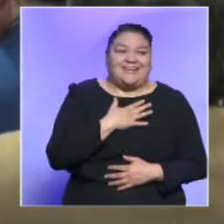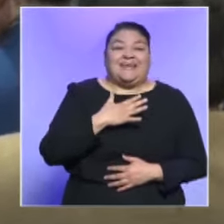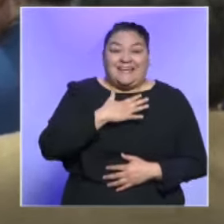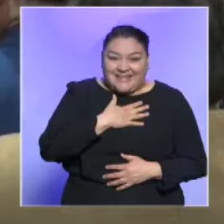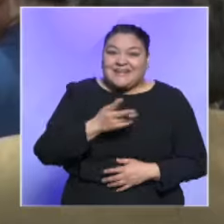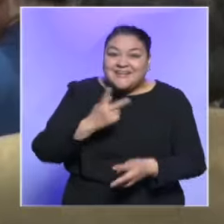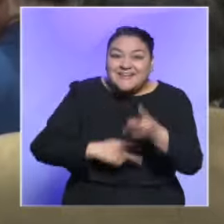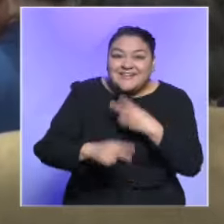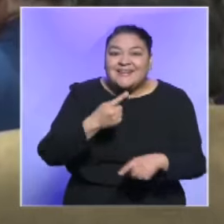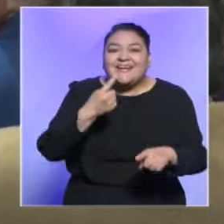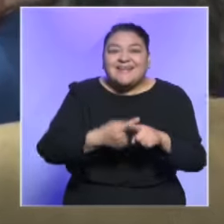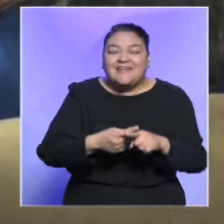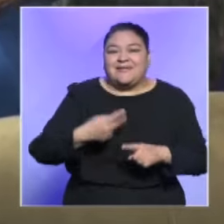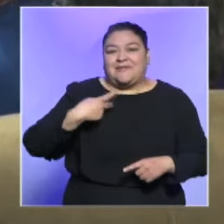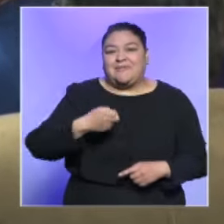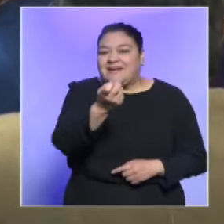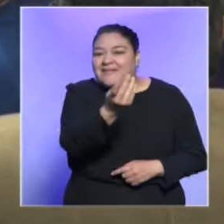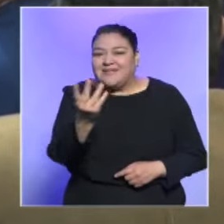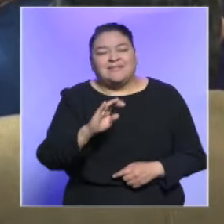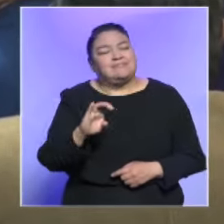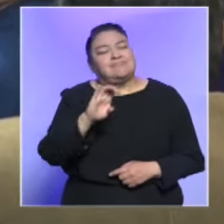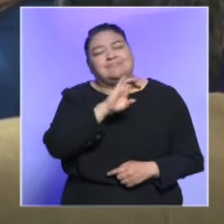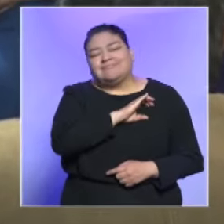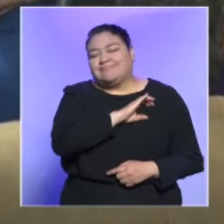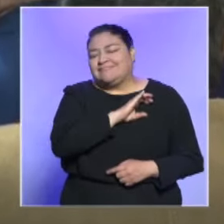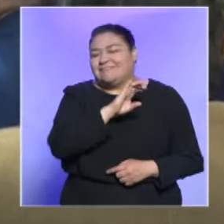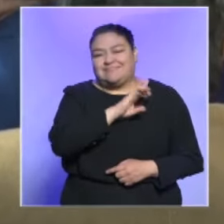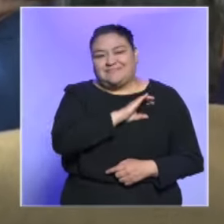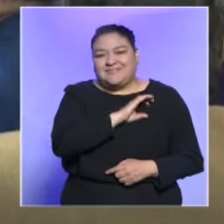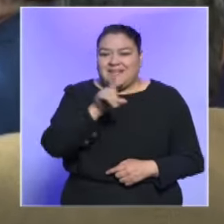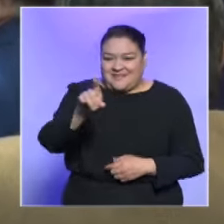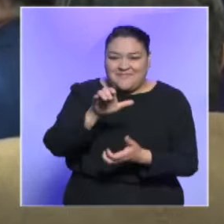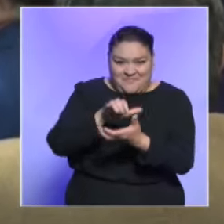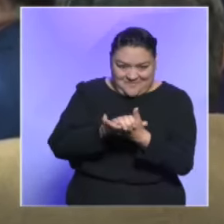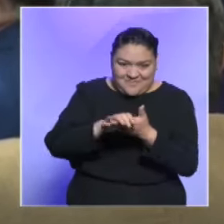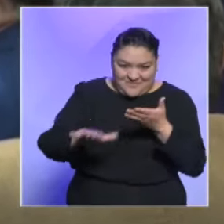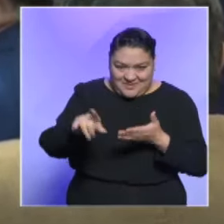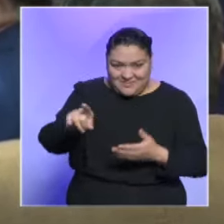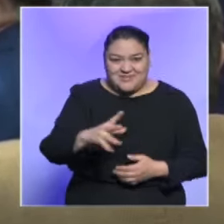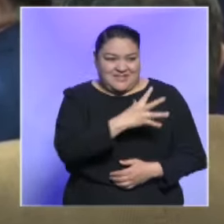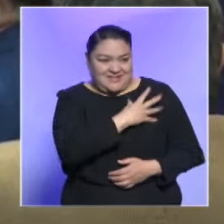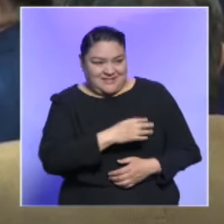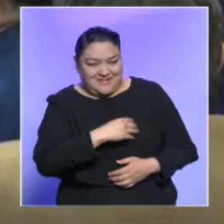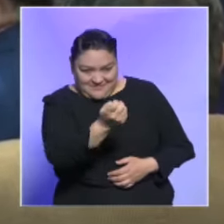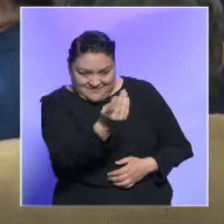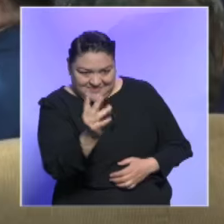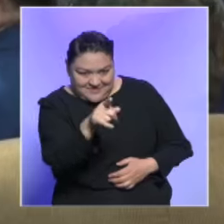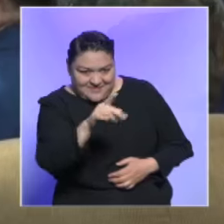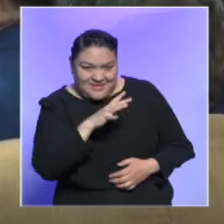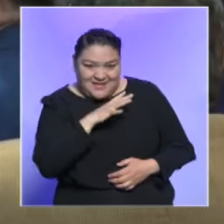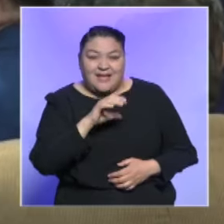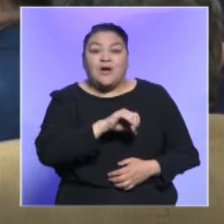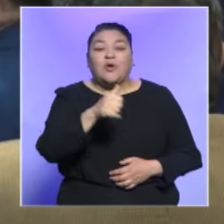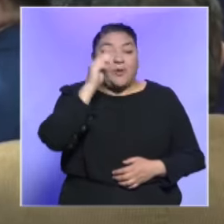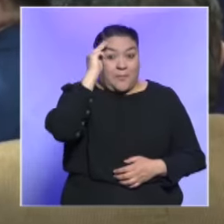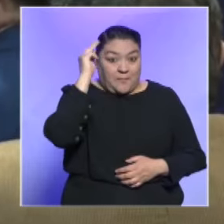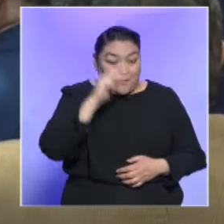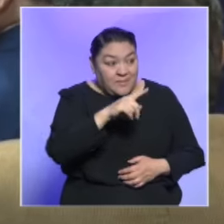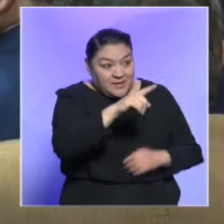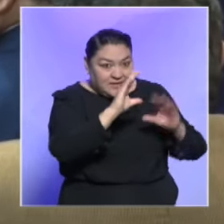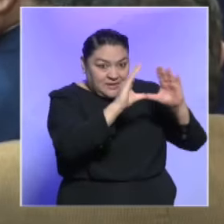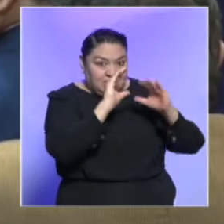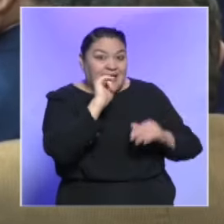por supuesto, personas muy queridas para mí. Está, por supuesto, mi esposa, están mis hijos, está mi querido maestro, el